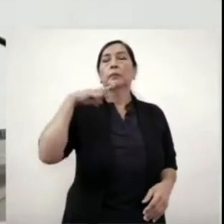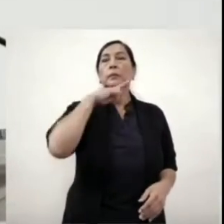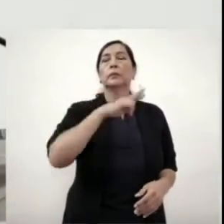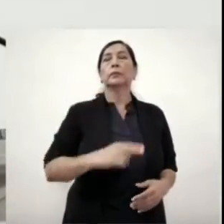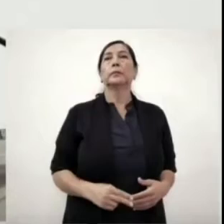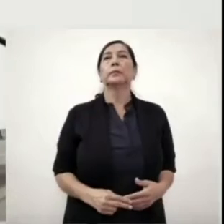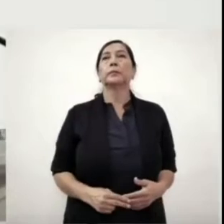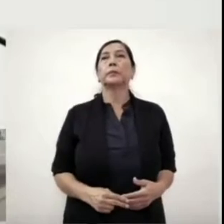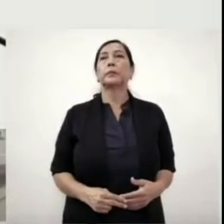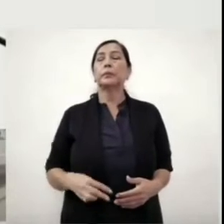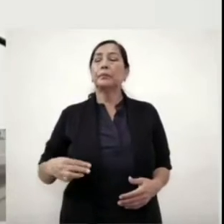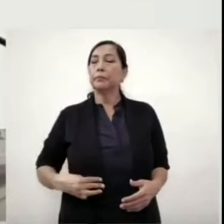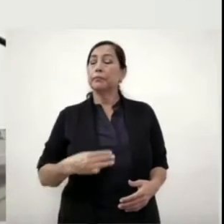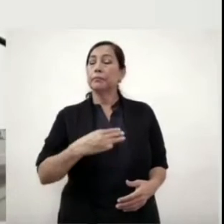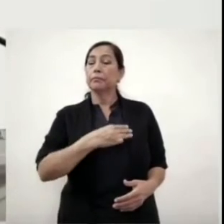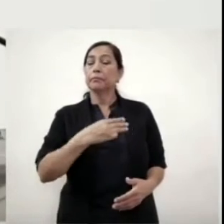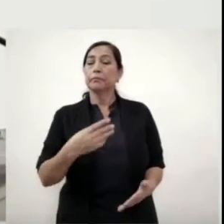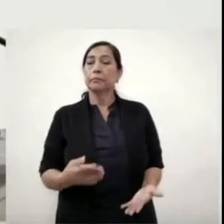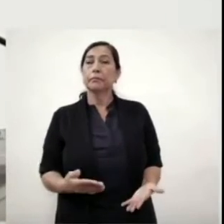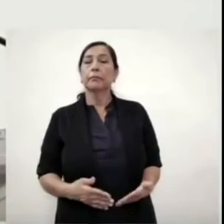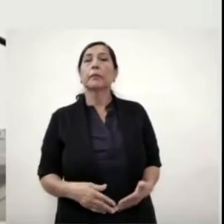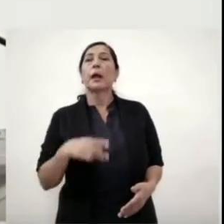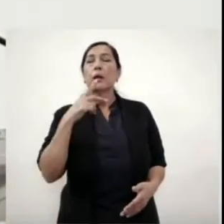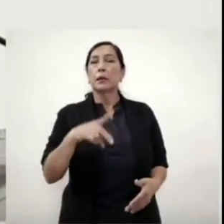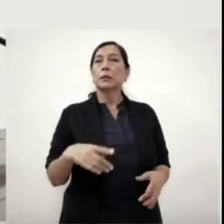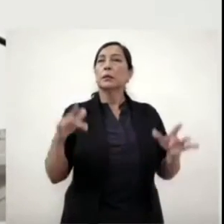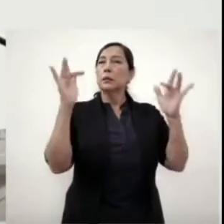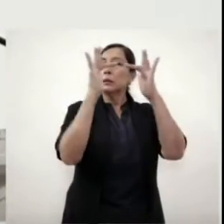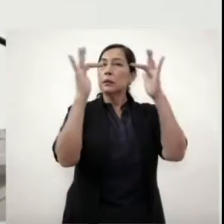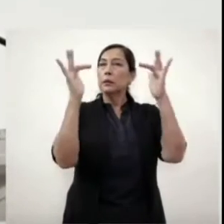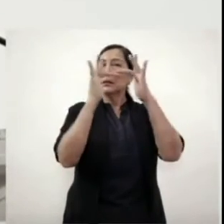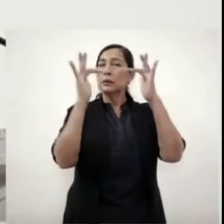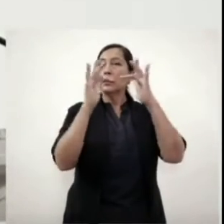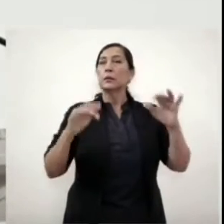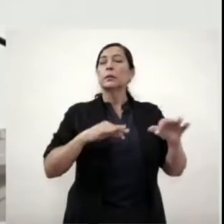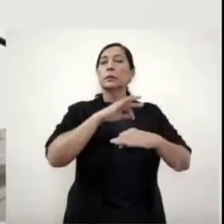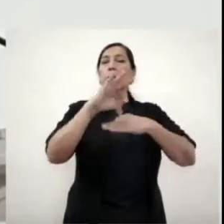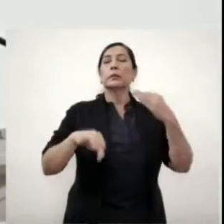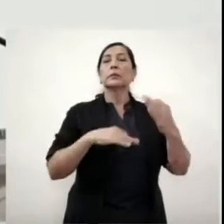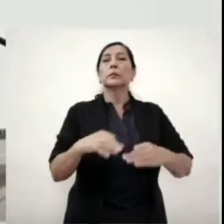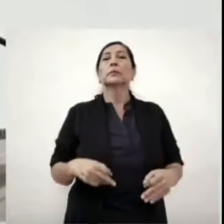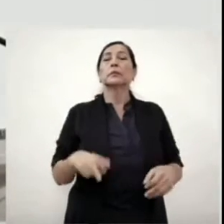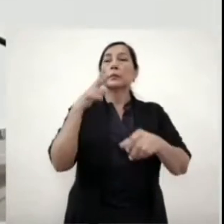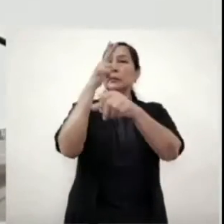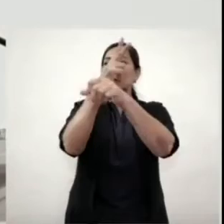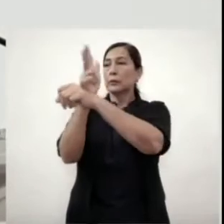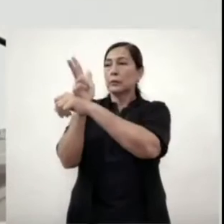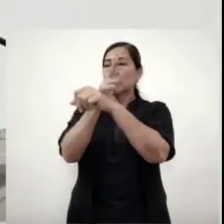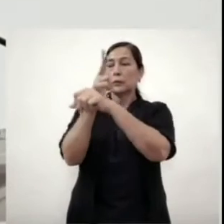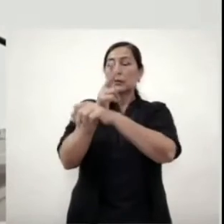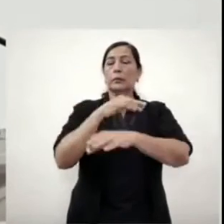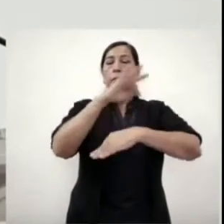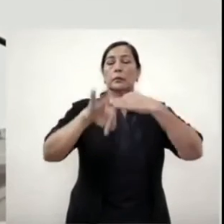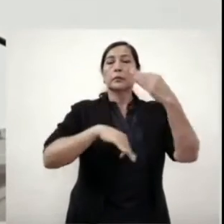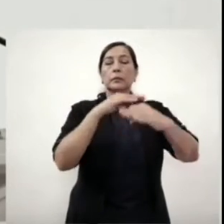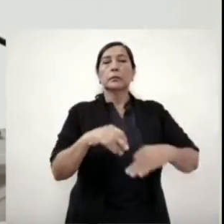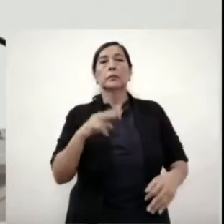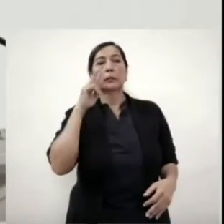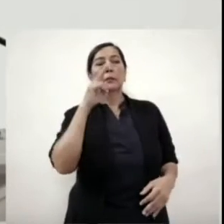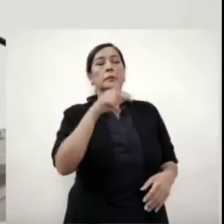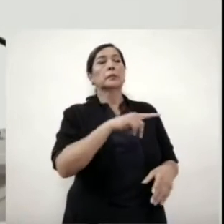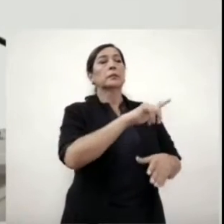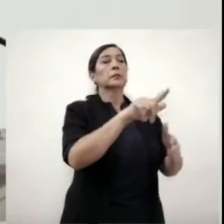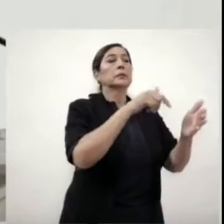adolece el municipio, red nacional de radiocomunicación, videovigilancia y geolocalización. La